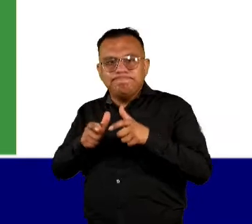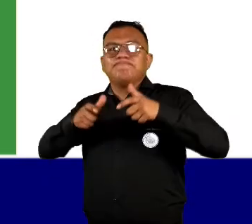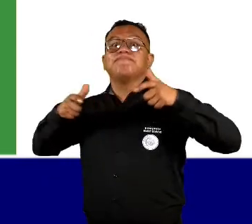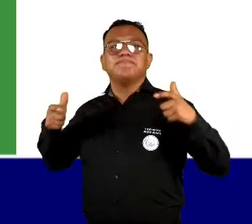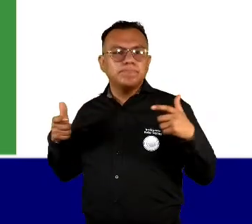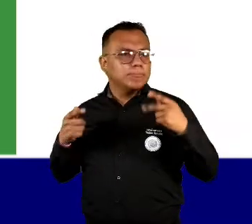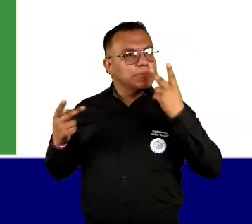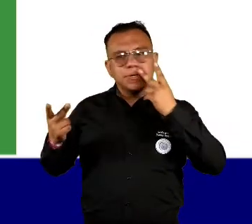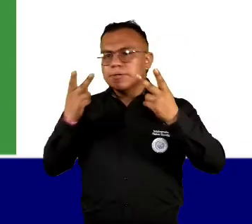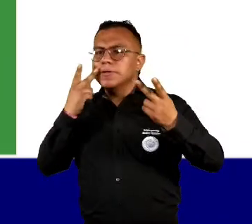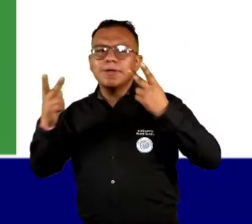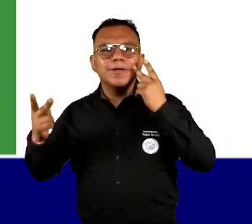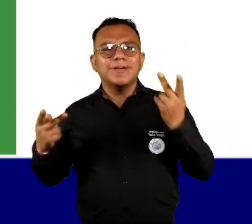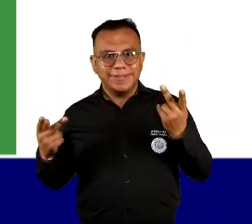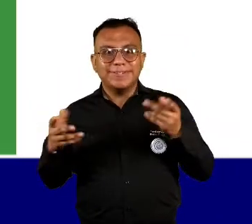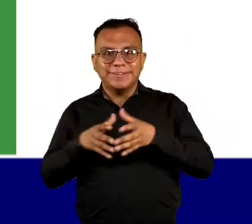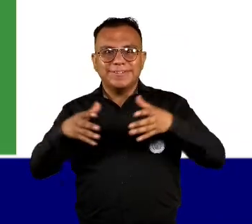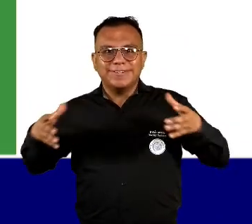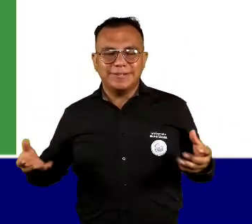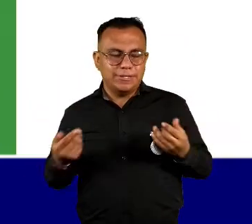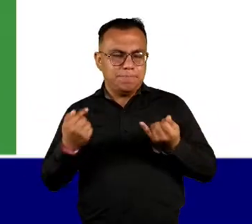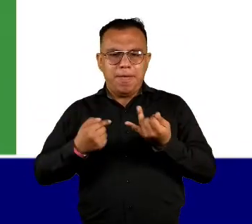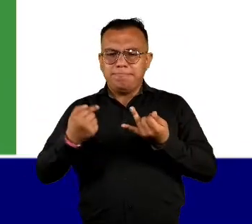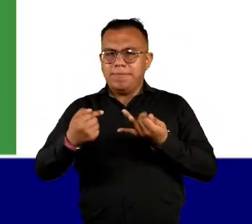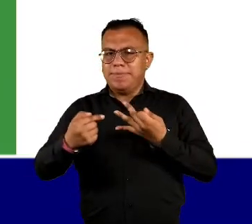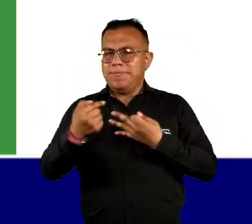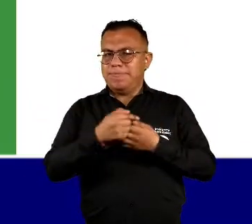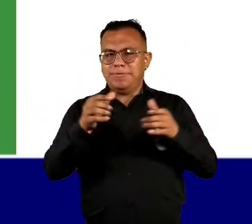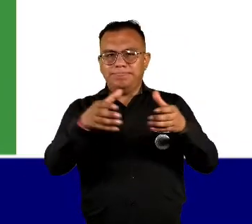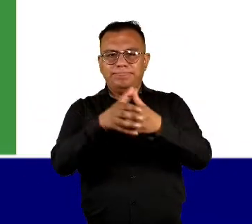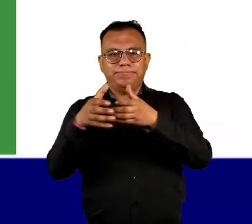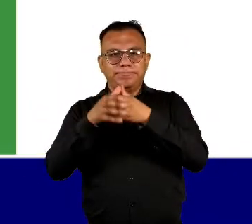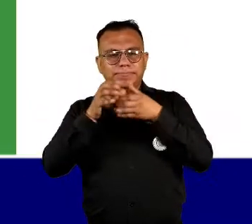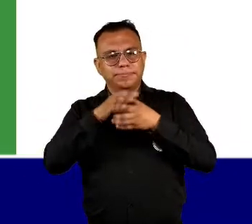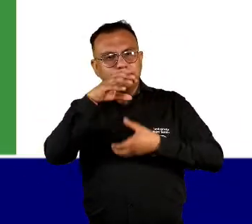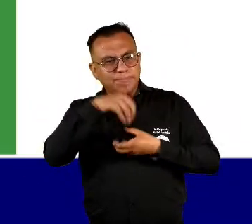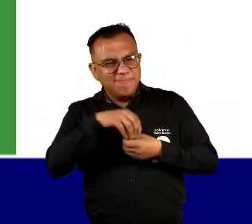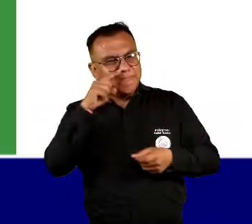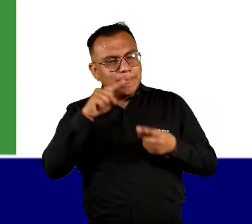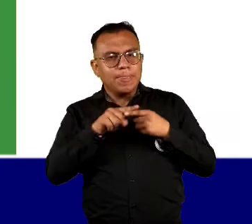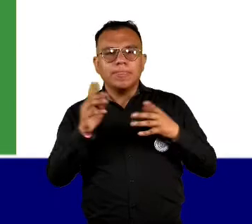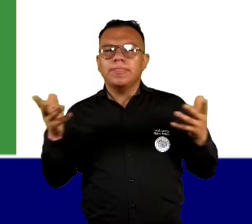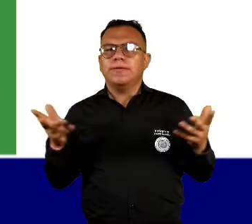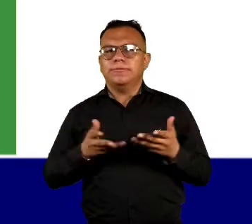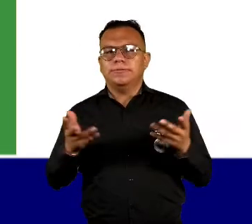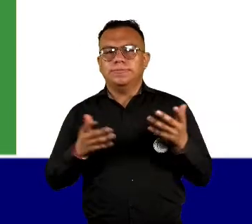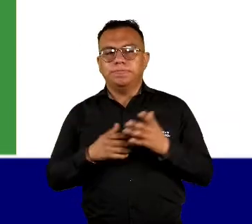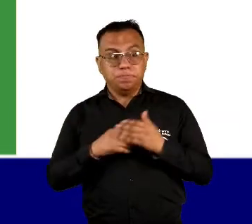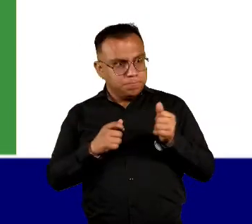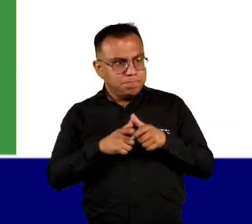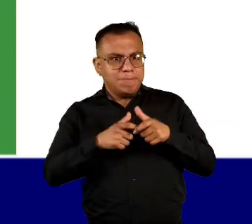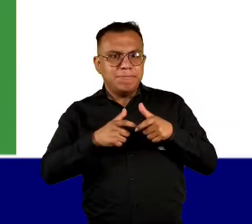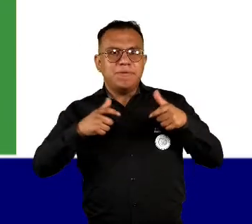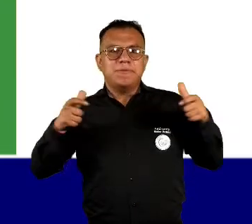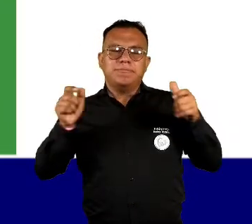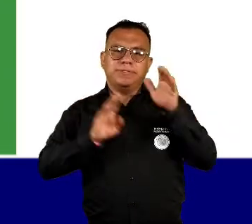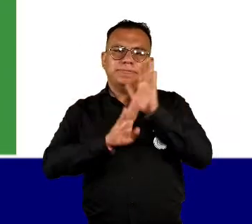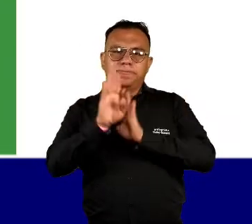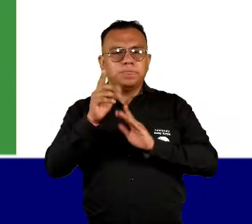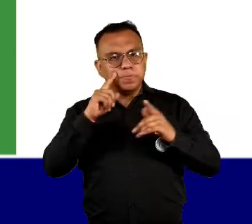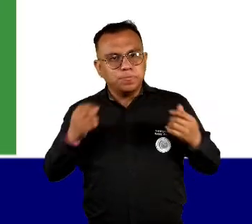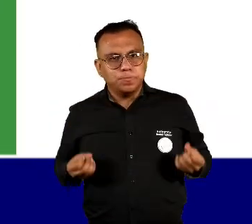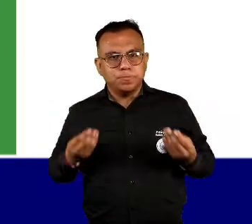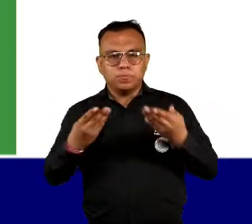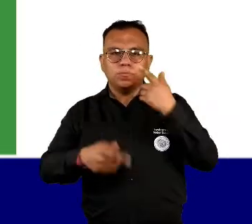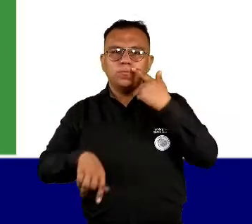negocio hay muchas áreas hay muchas áreas donde crecer en ofrecer